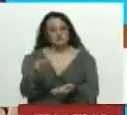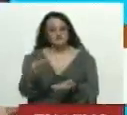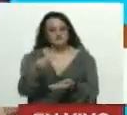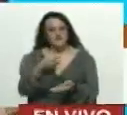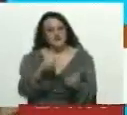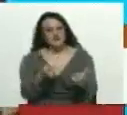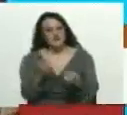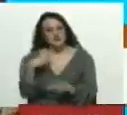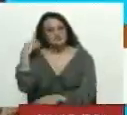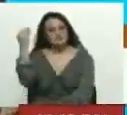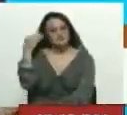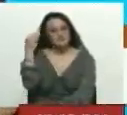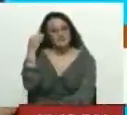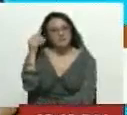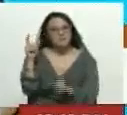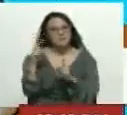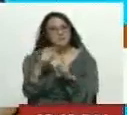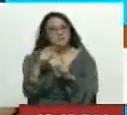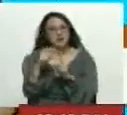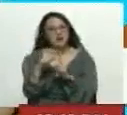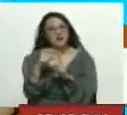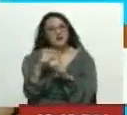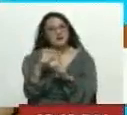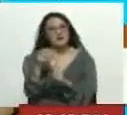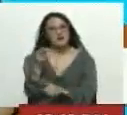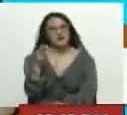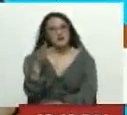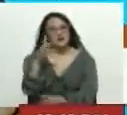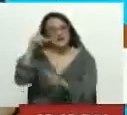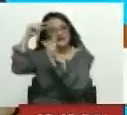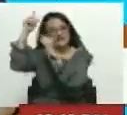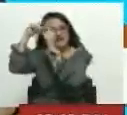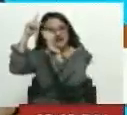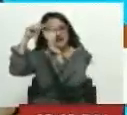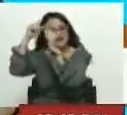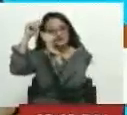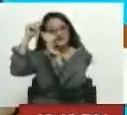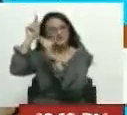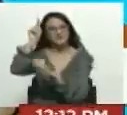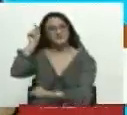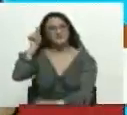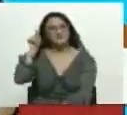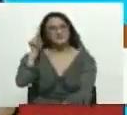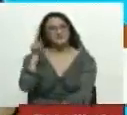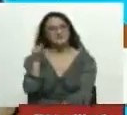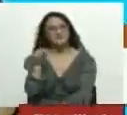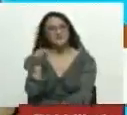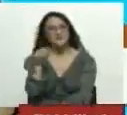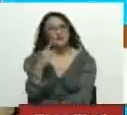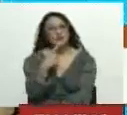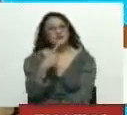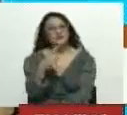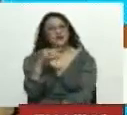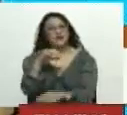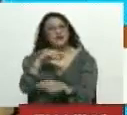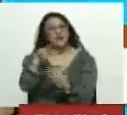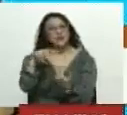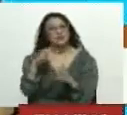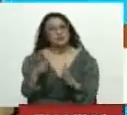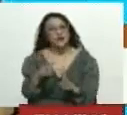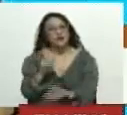pensé mucho en las palabras de de Ernesto Che Guevara Cuando decía que El Revolucionario debe